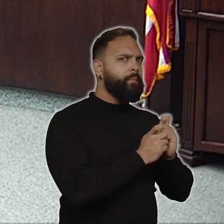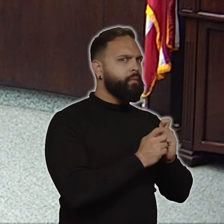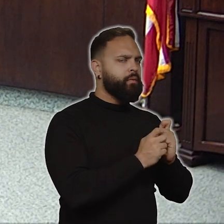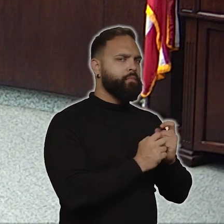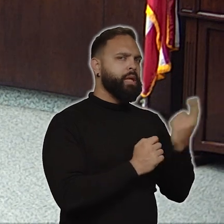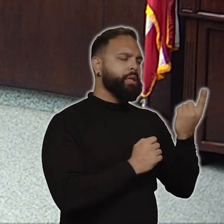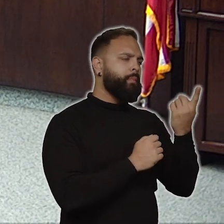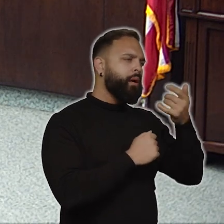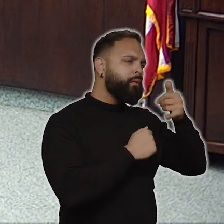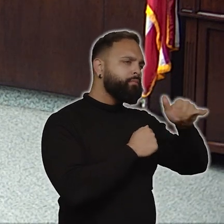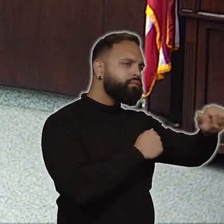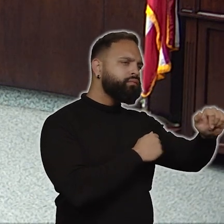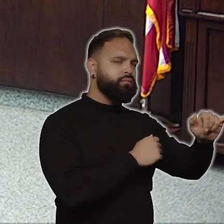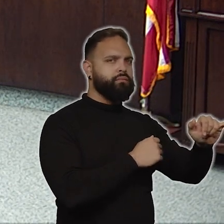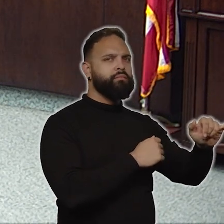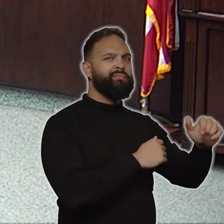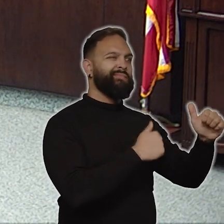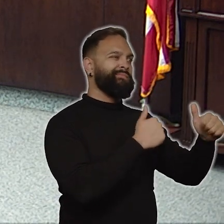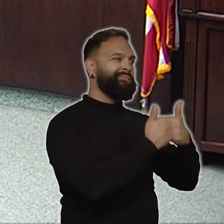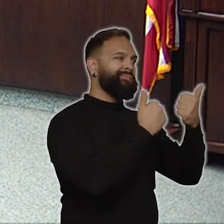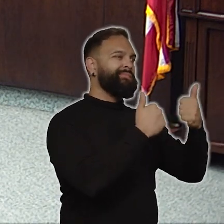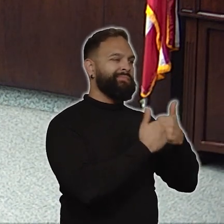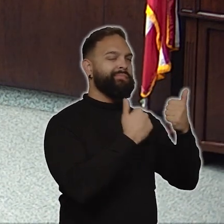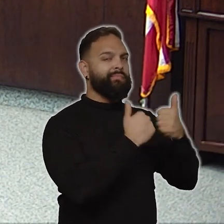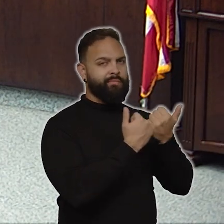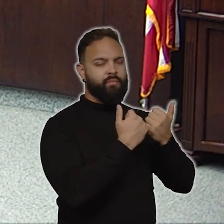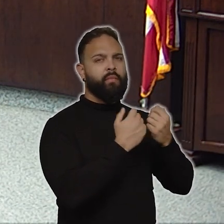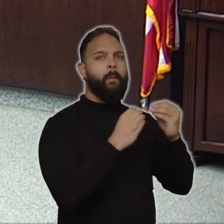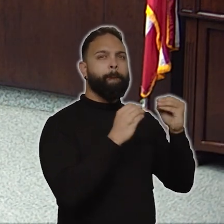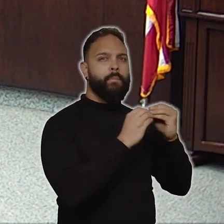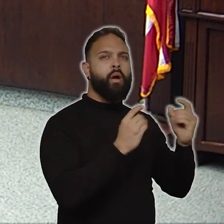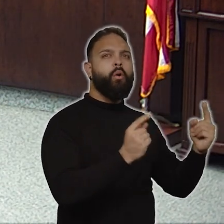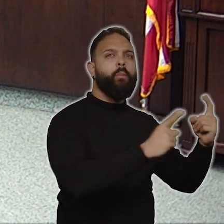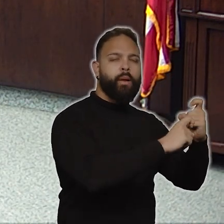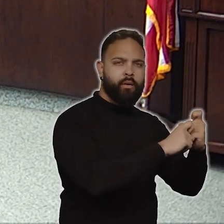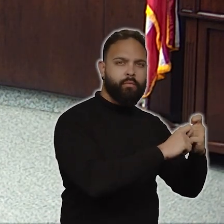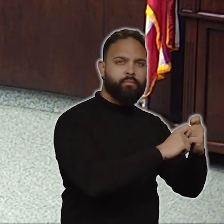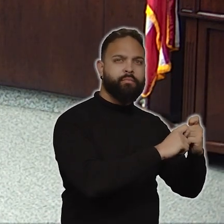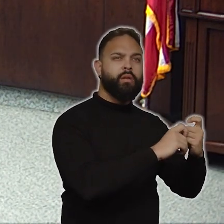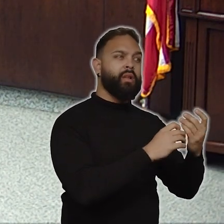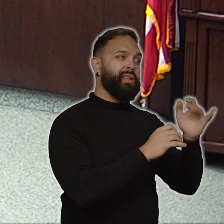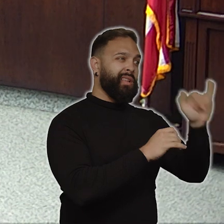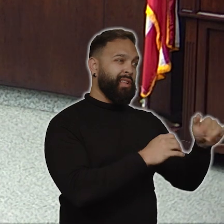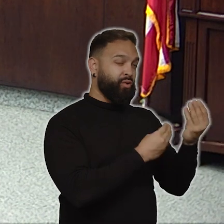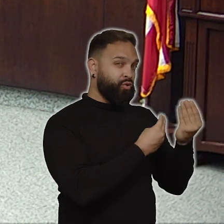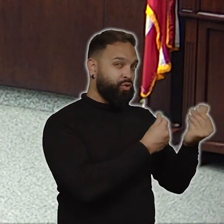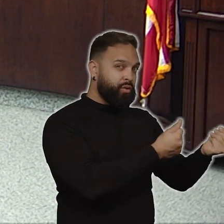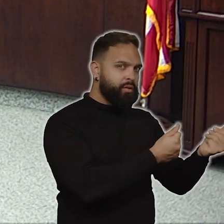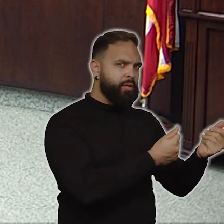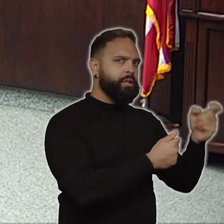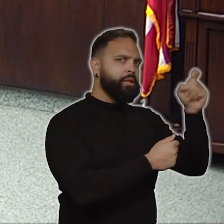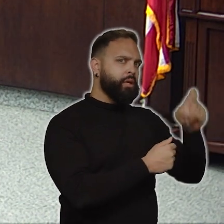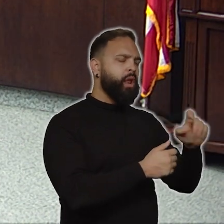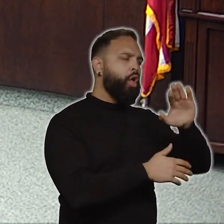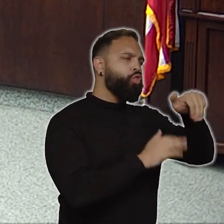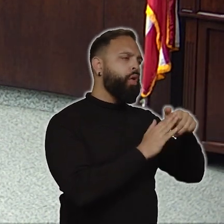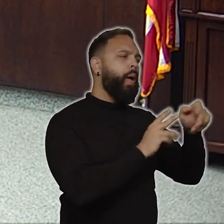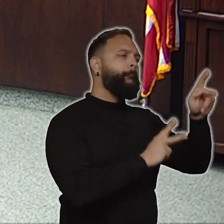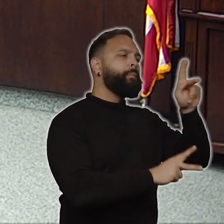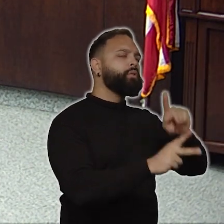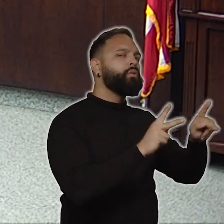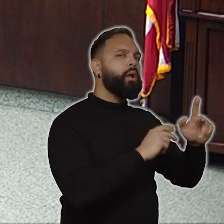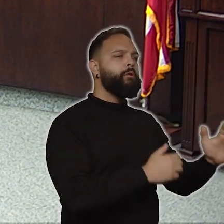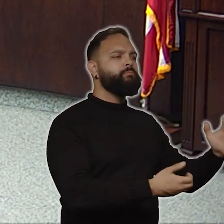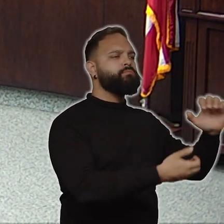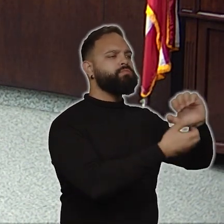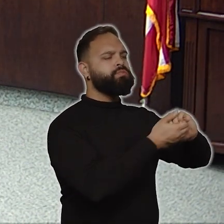constante, donde los desafíos son cada vez más complejos y las soluciones requieren de todas las voces y de